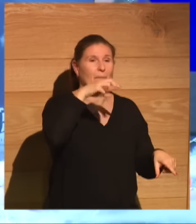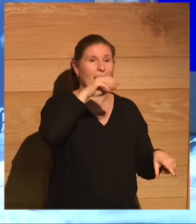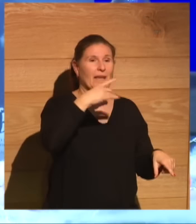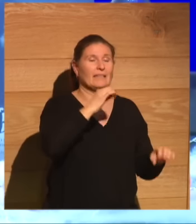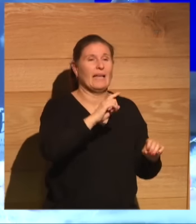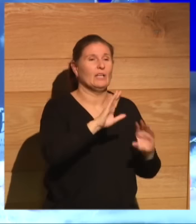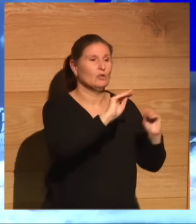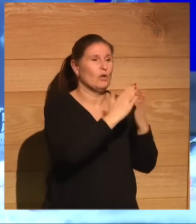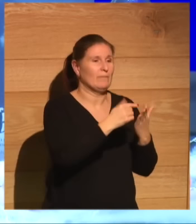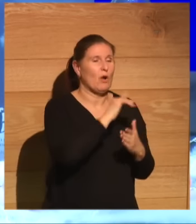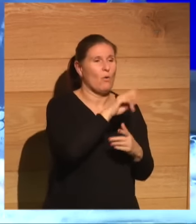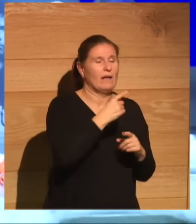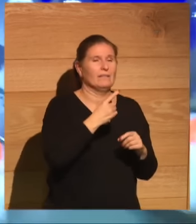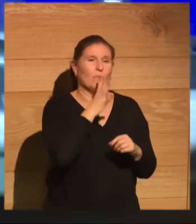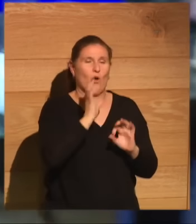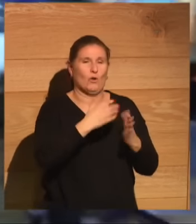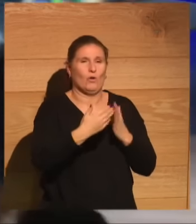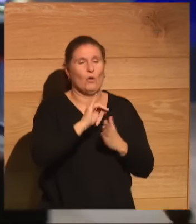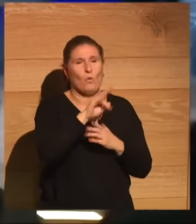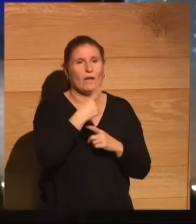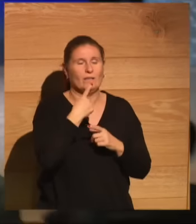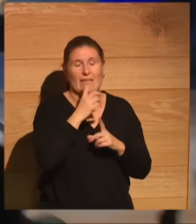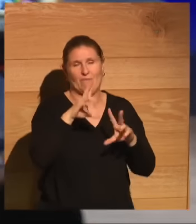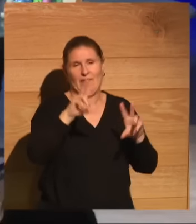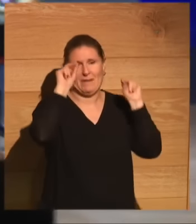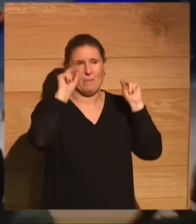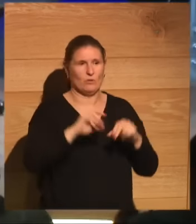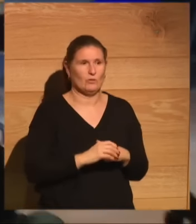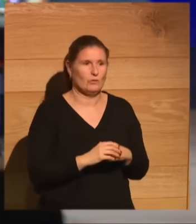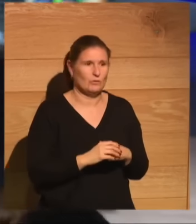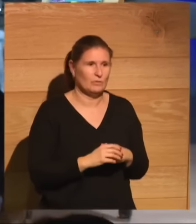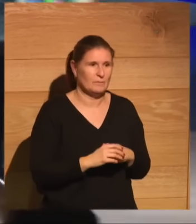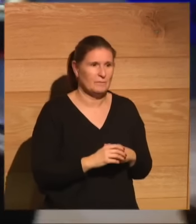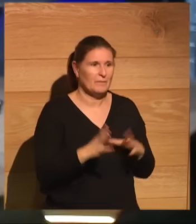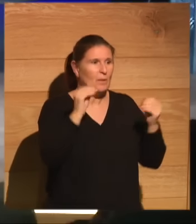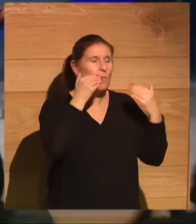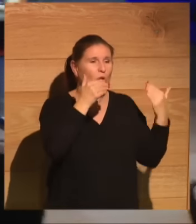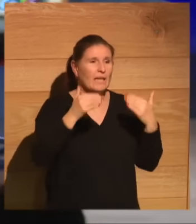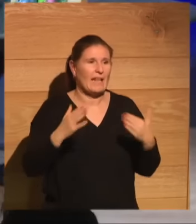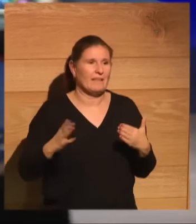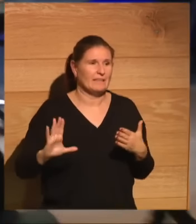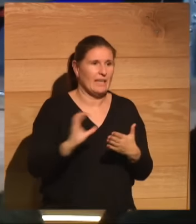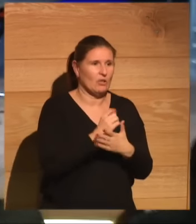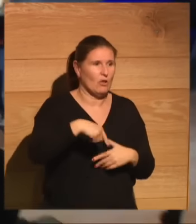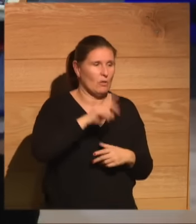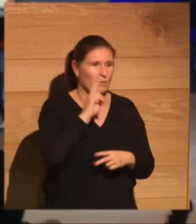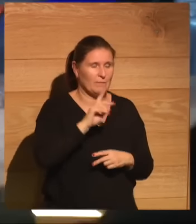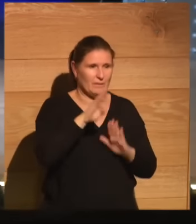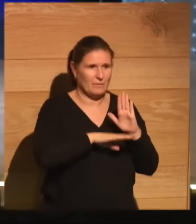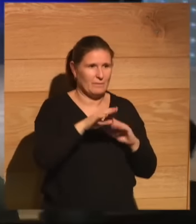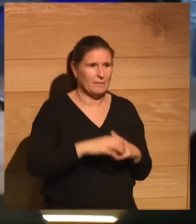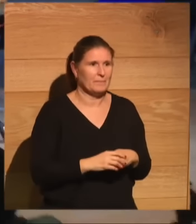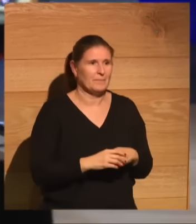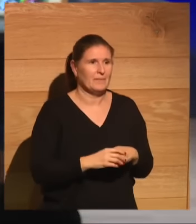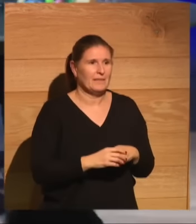por Juan. ¡Nos vamos, señores! ¡Ole! ¡Ole! Muchísimas gracias a los que han venido a esta Diputación